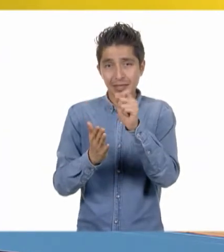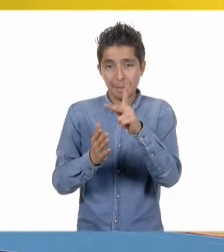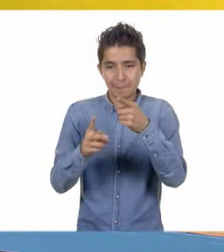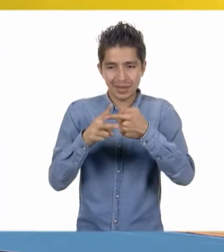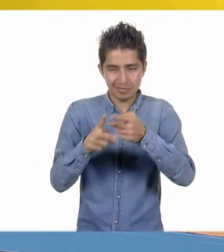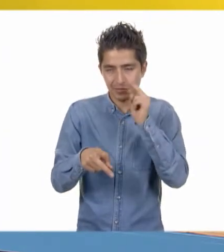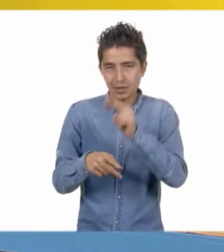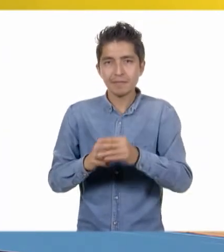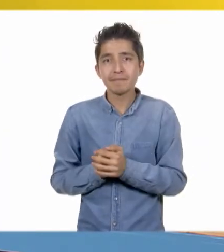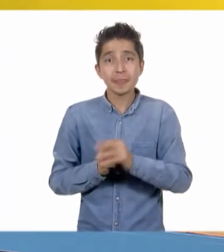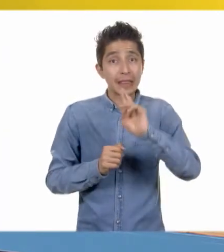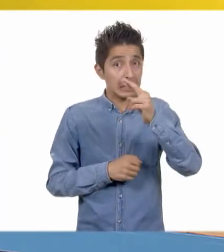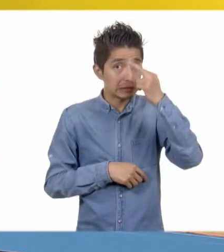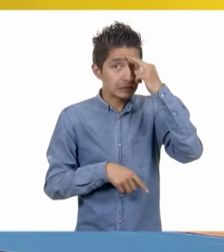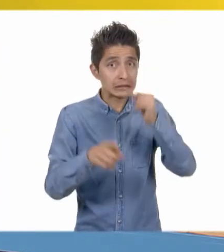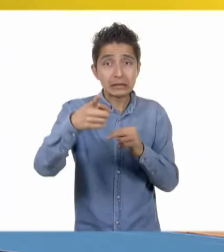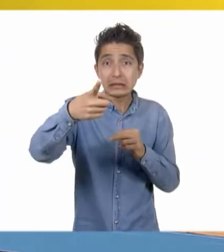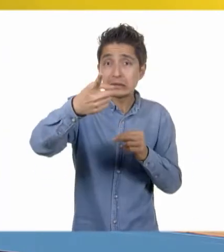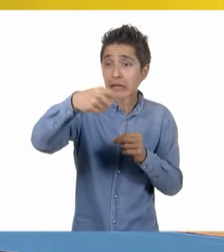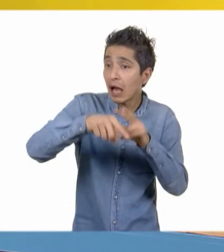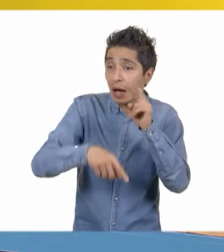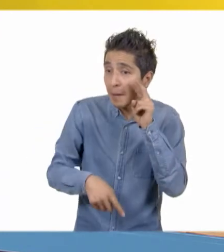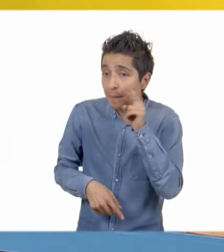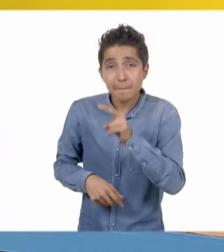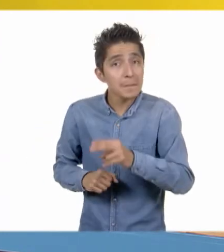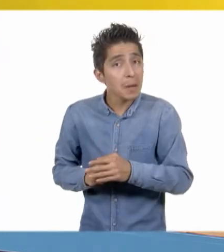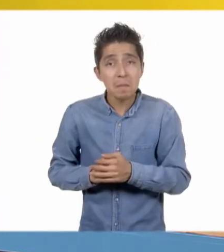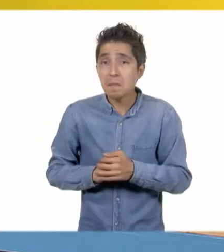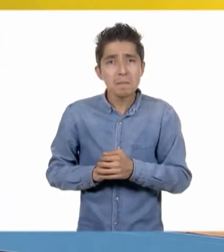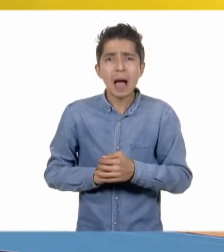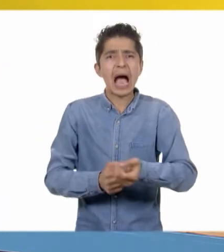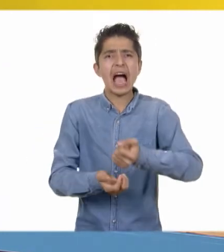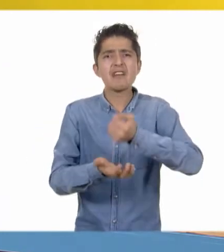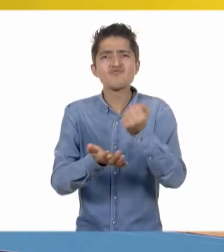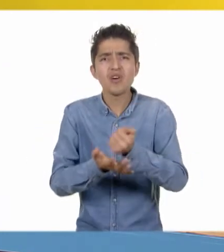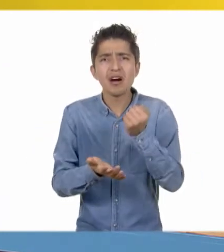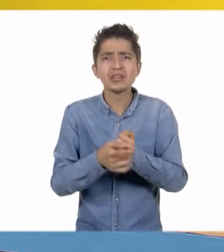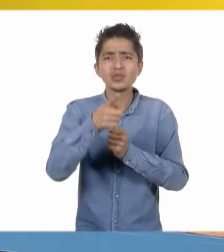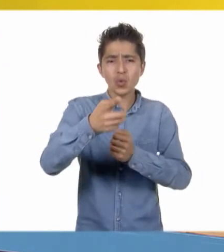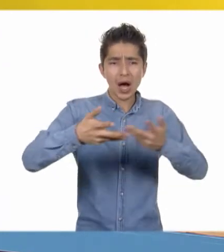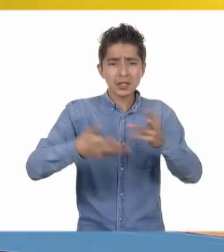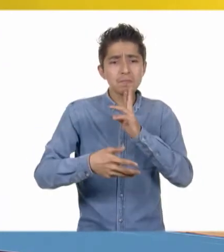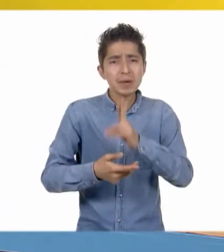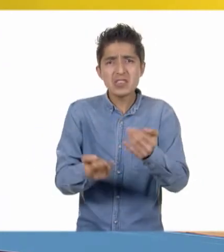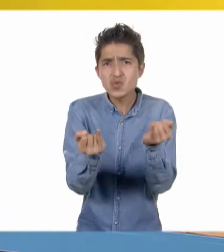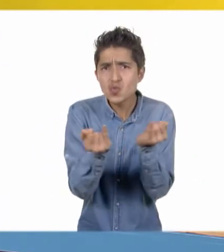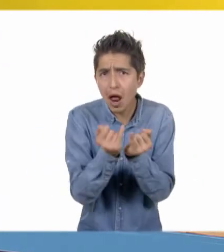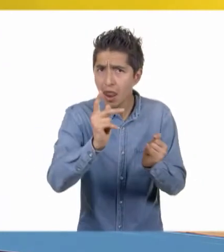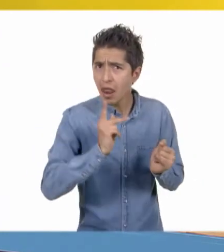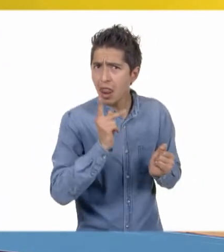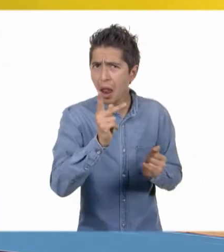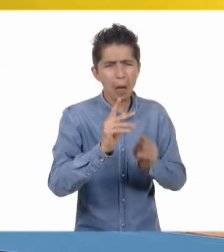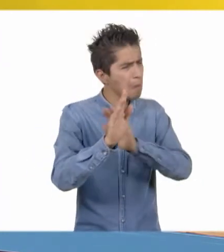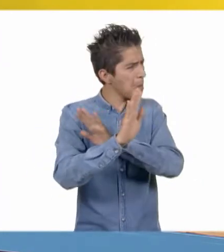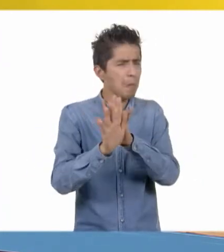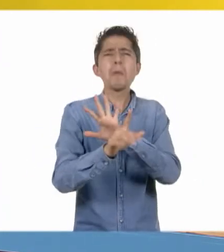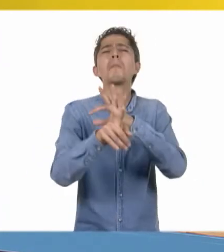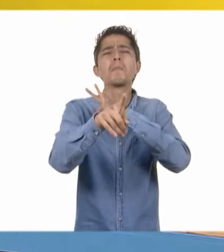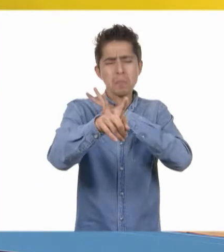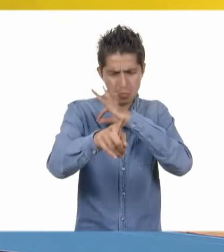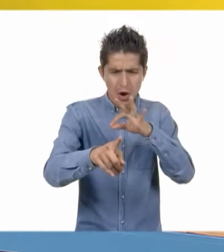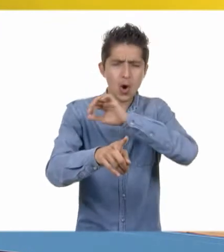recuerdo a quien no esté viendo que no es forzoso que ustedes lo resuelvan de esta forma. Puede haber varios caminos